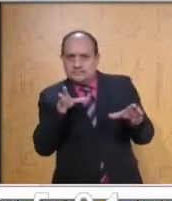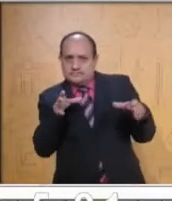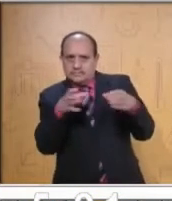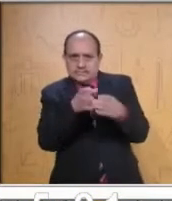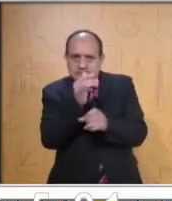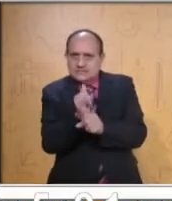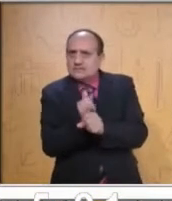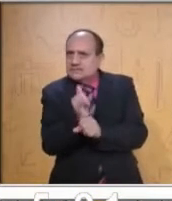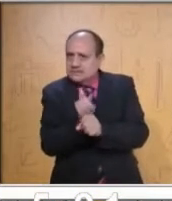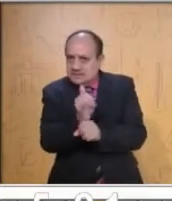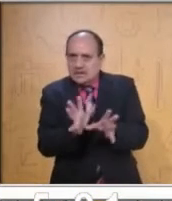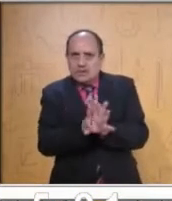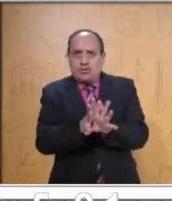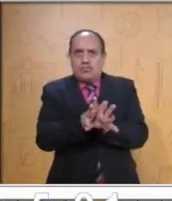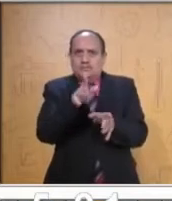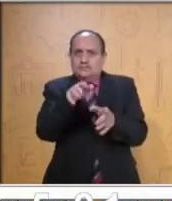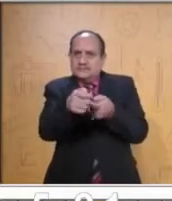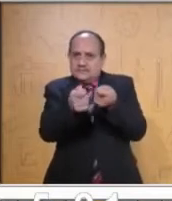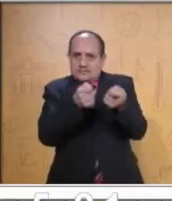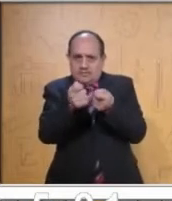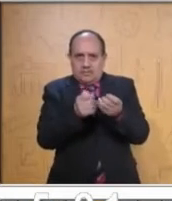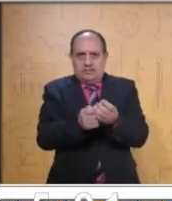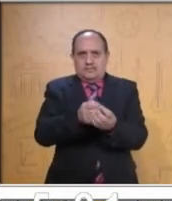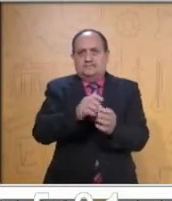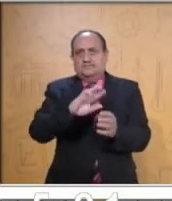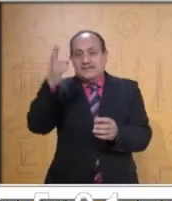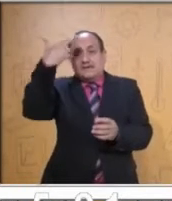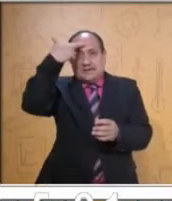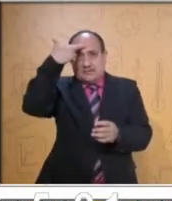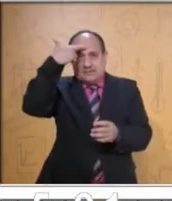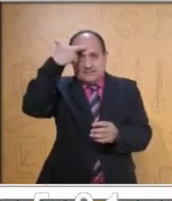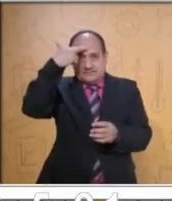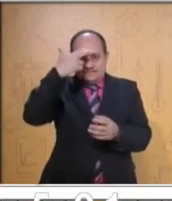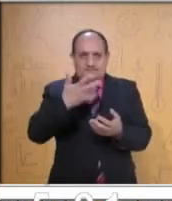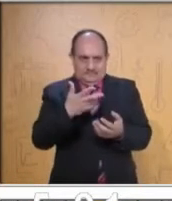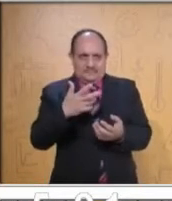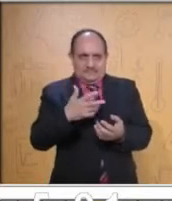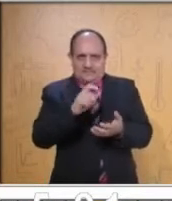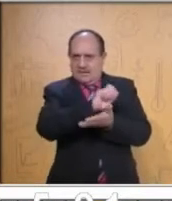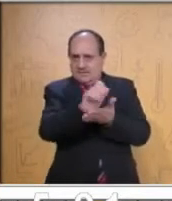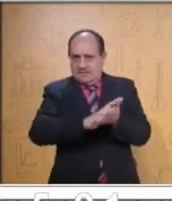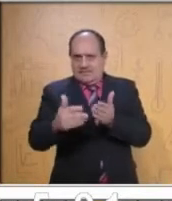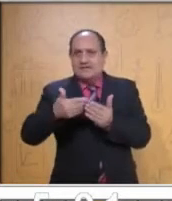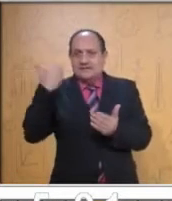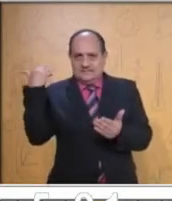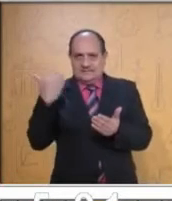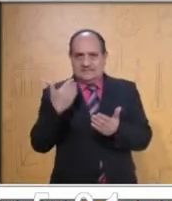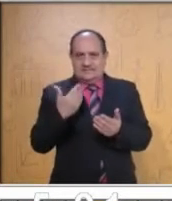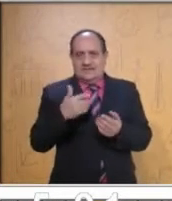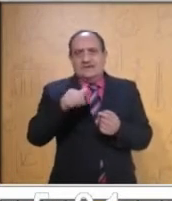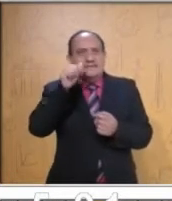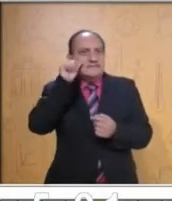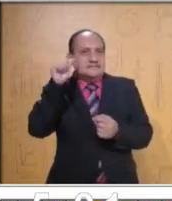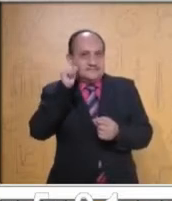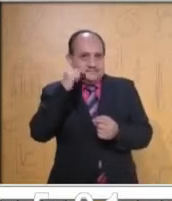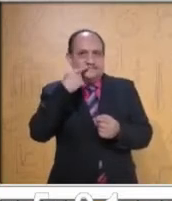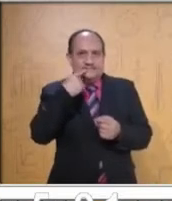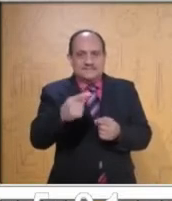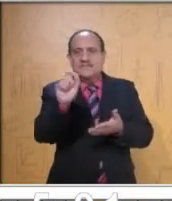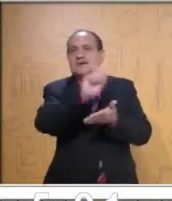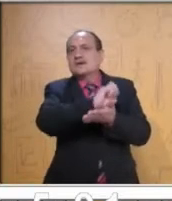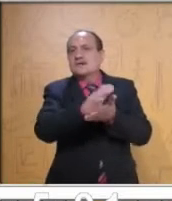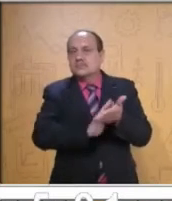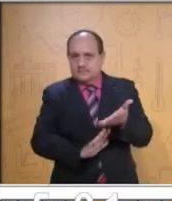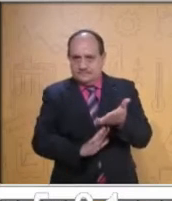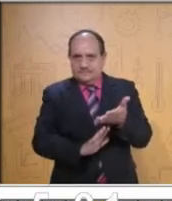con las medidas de tendencia central. ¿Las recuerdan, muchachos? Ahí las deben de tener anotadas. Yo les dije el día de ayer que